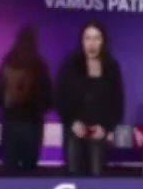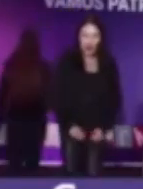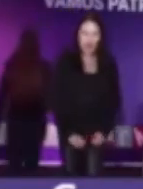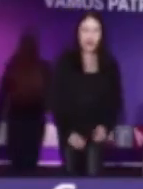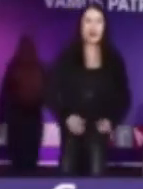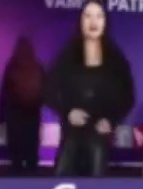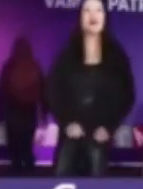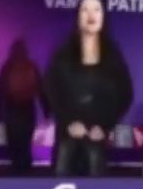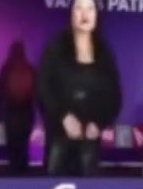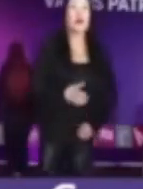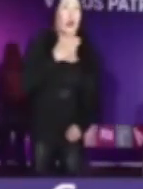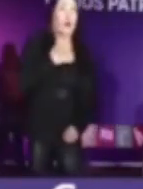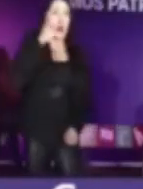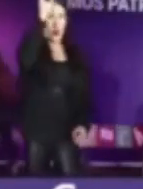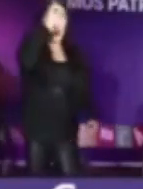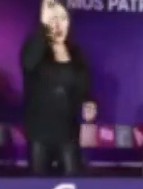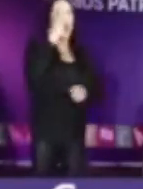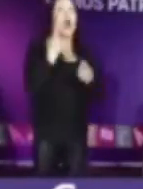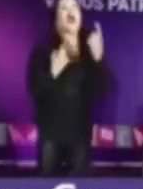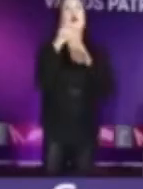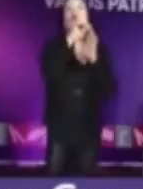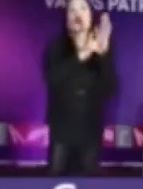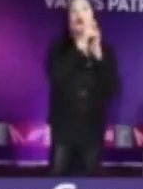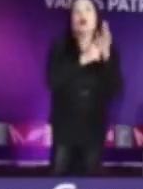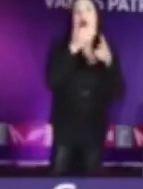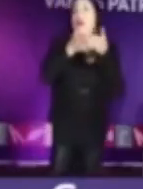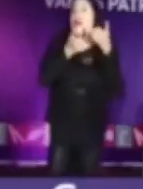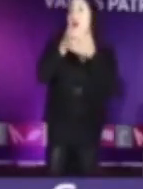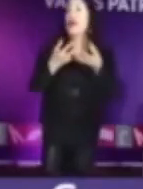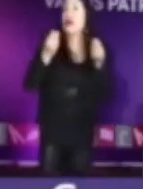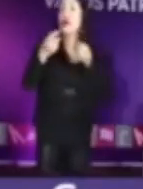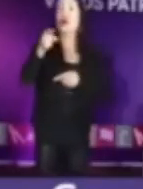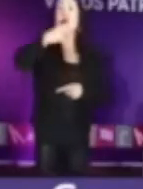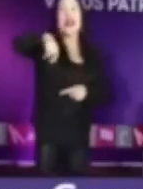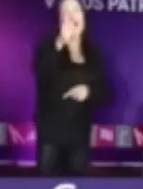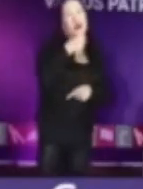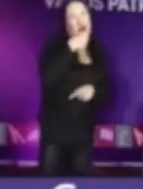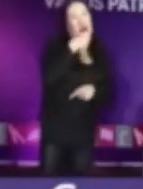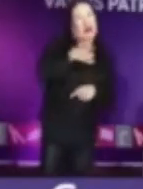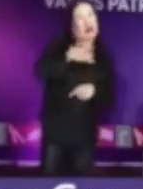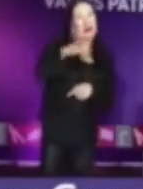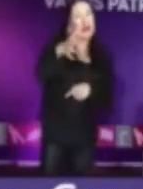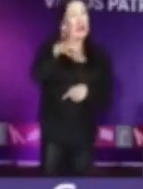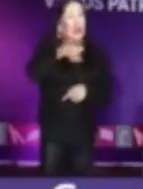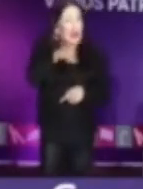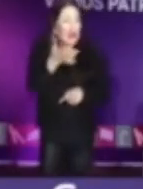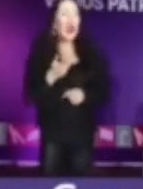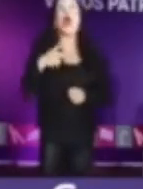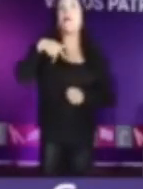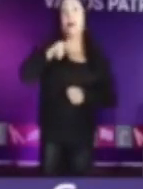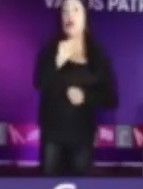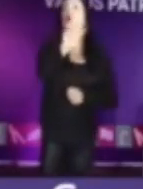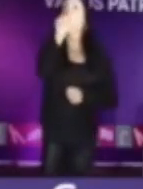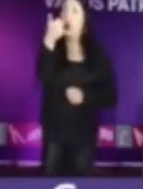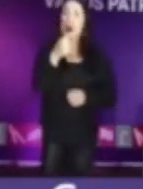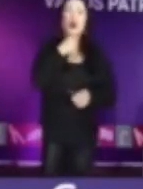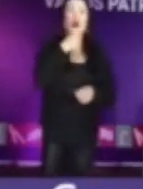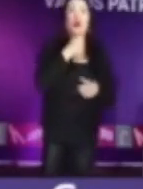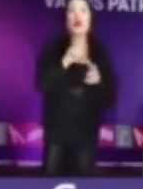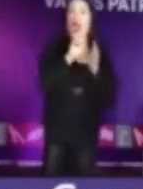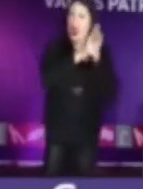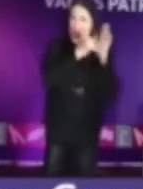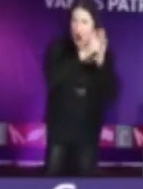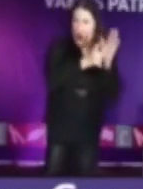mucho. Hay algunos que practican lo que yo llamo un periodismo aproximativo, pero hay otros que tienen una